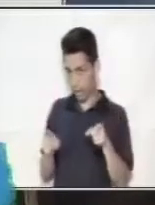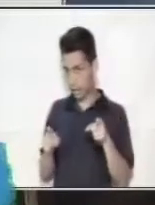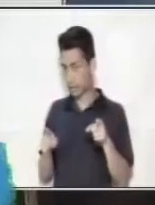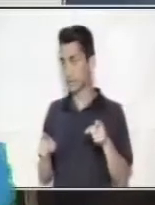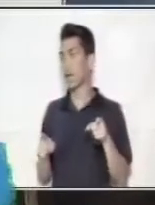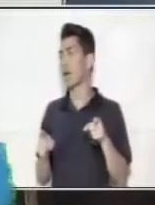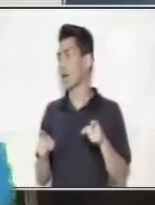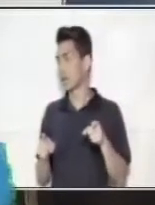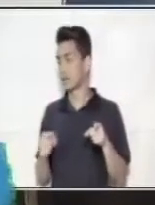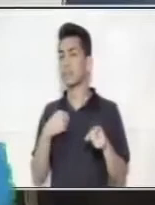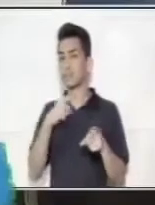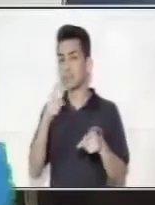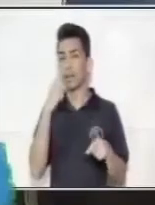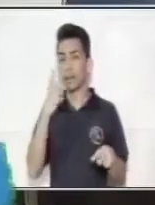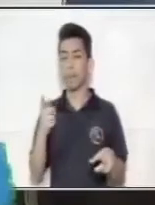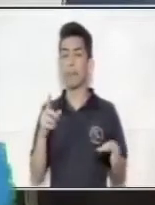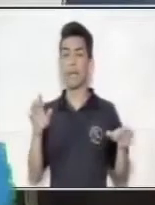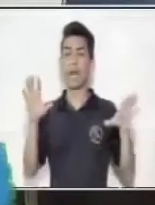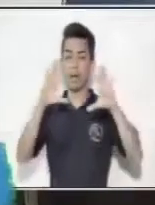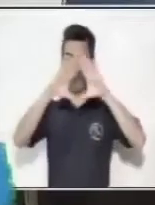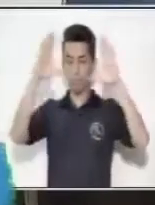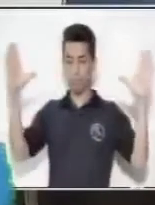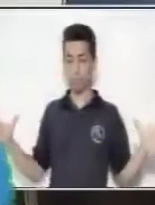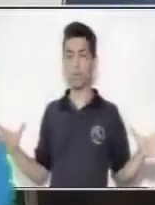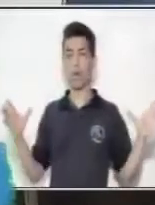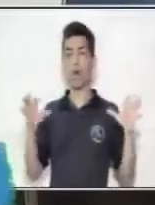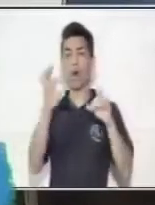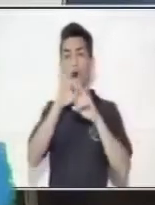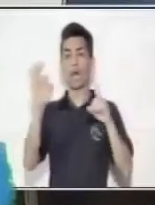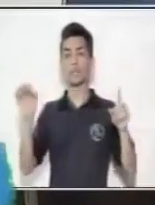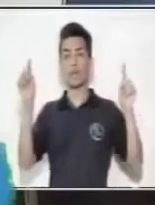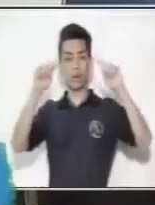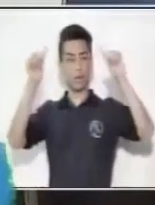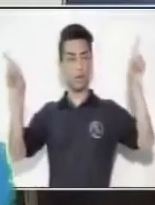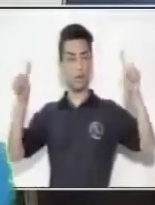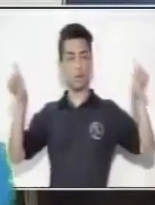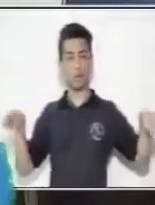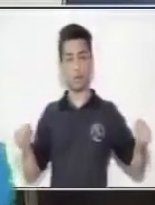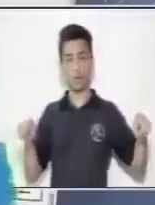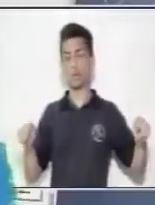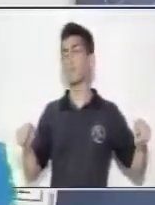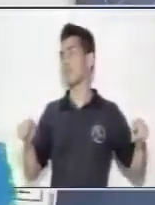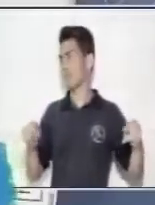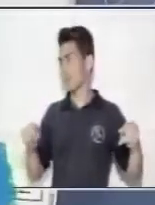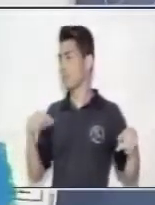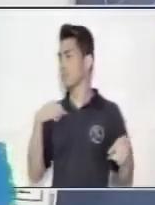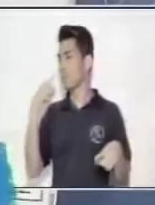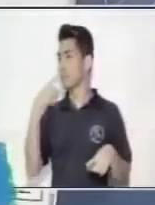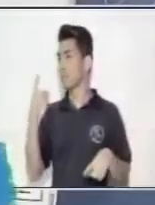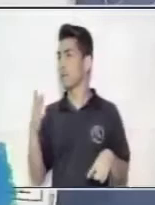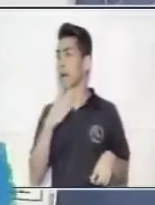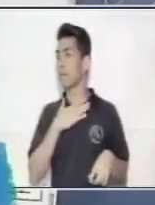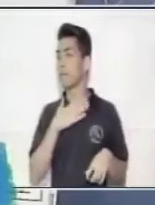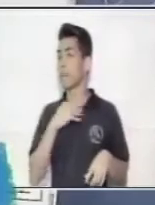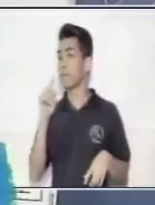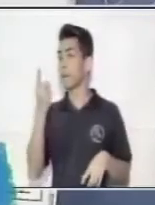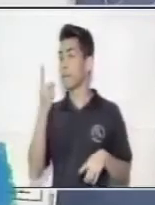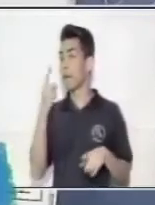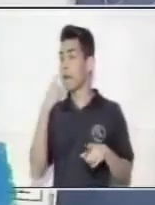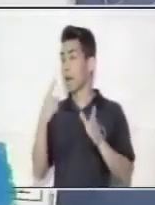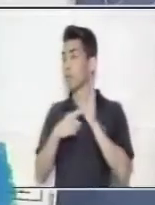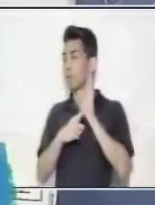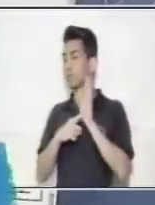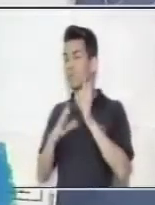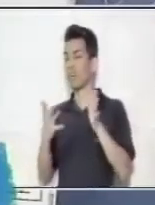a encerrar nosotros la oración en corchetes. Esto quiere decir que podemos identificar que nuestra primera proposición es